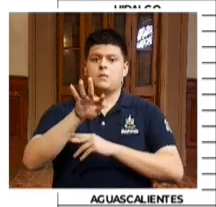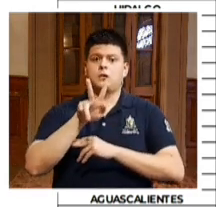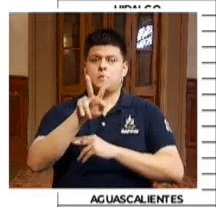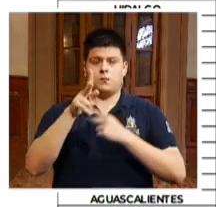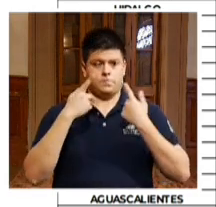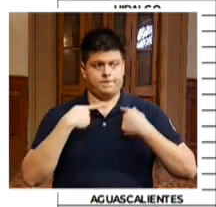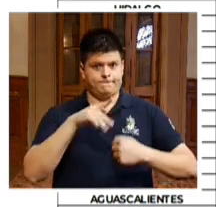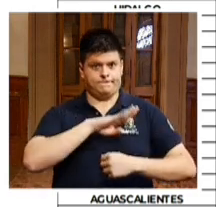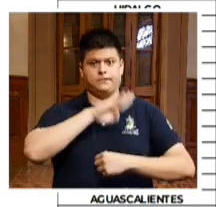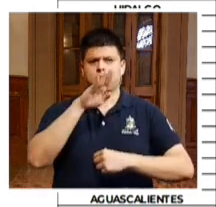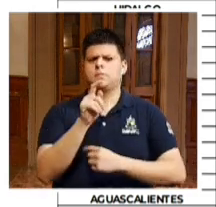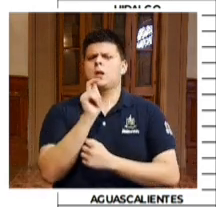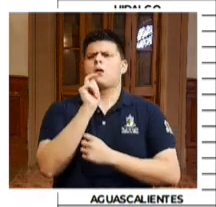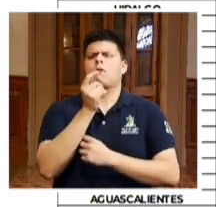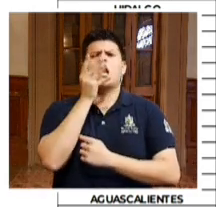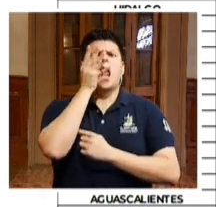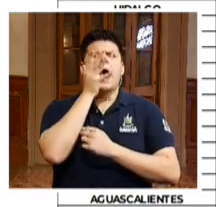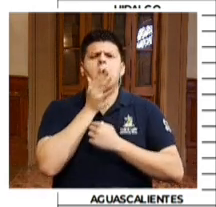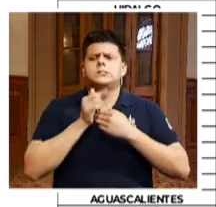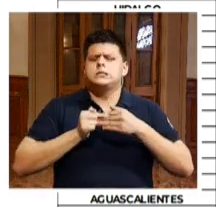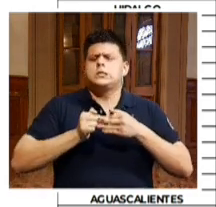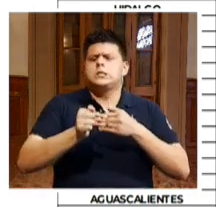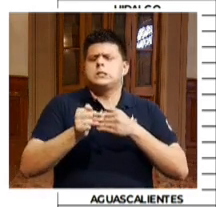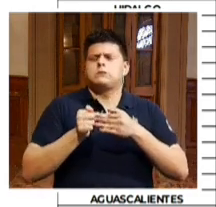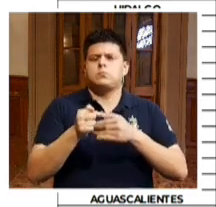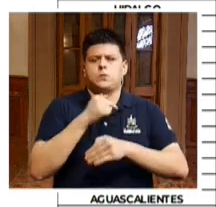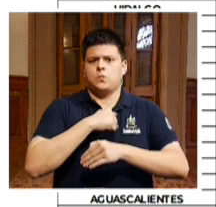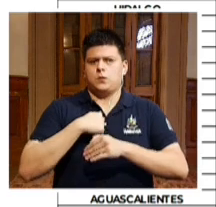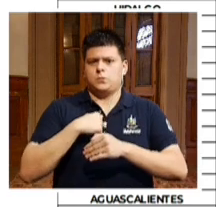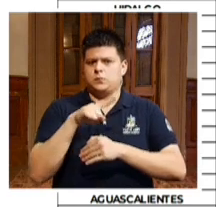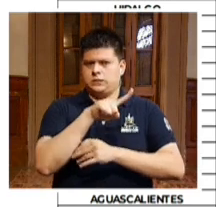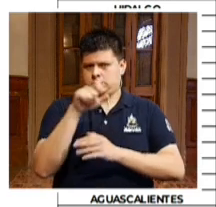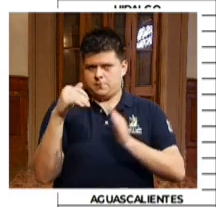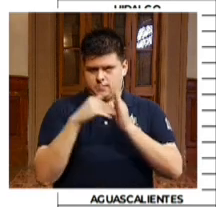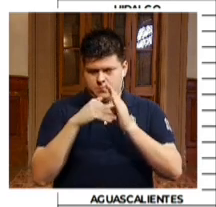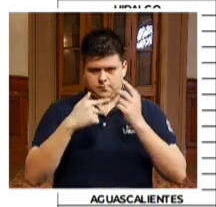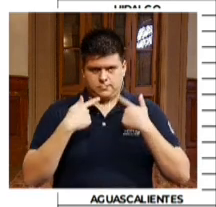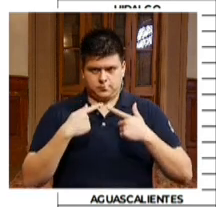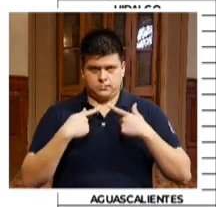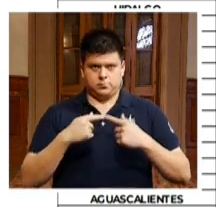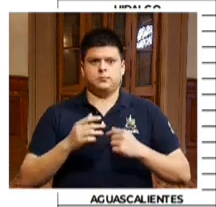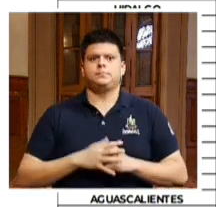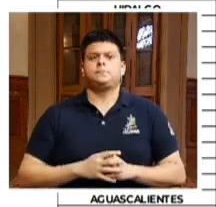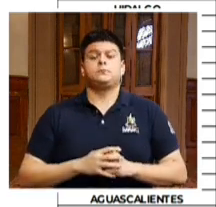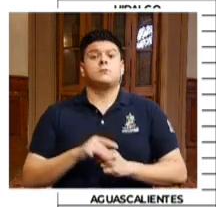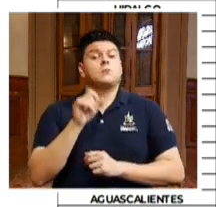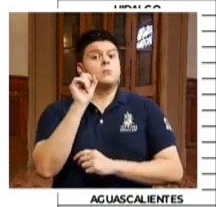98,542 defunciones, es decir, ya estamos muy cercanos a los 100,000.